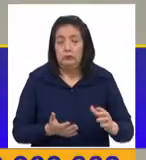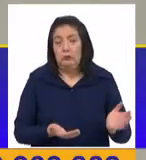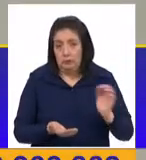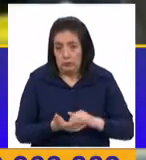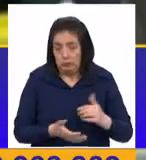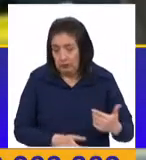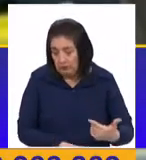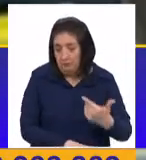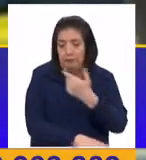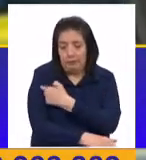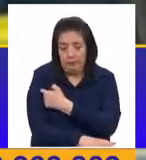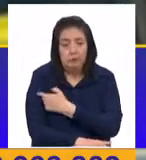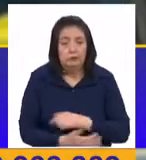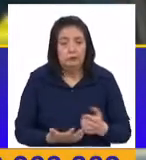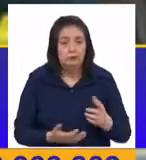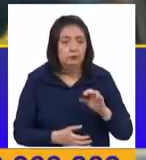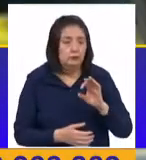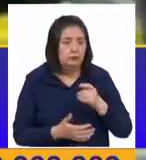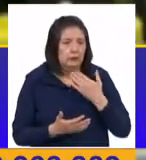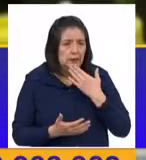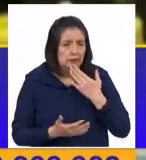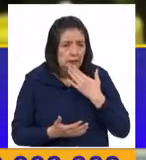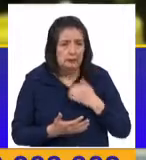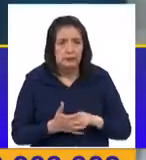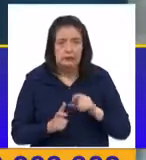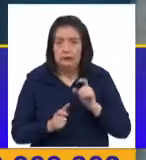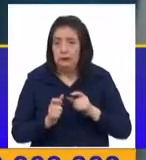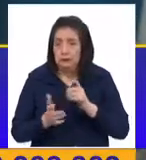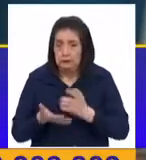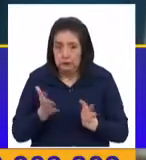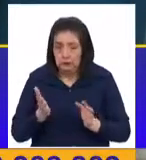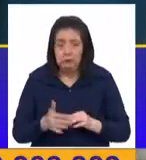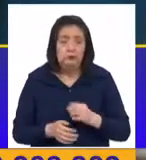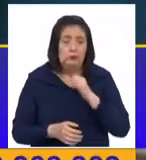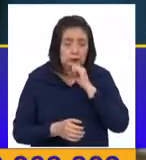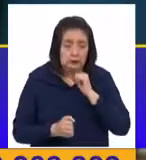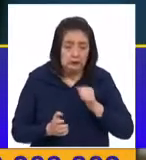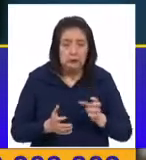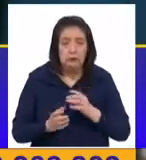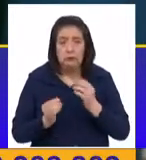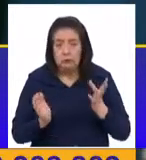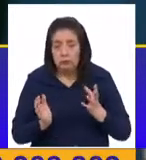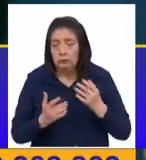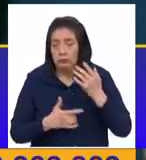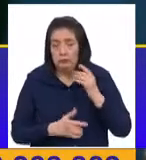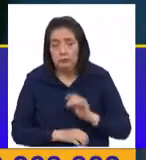con Pfizer, especialmente a la población inmunodeprimida o de tercera edad.